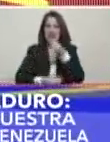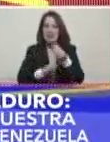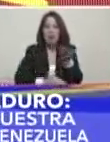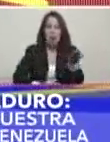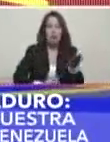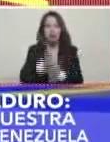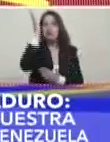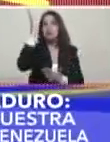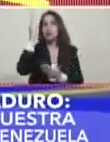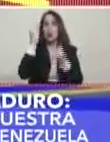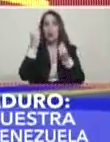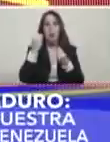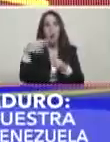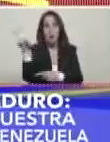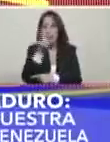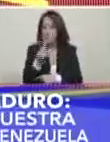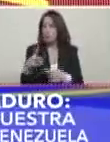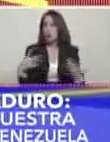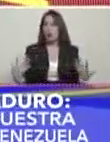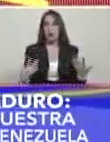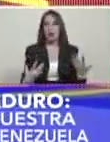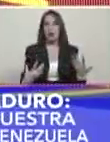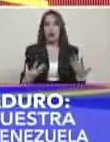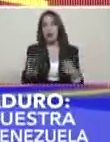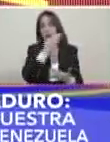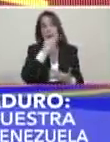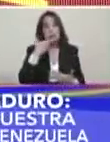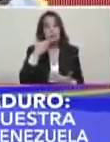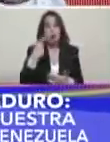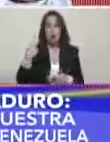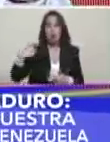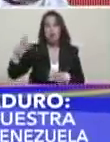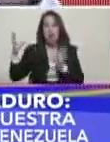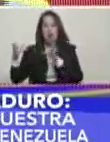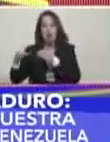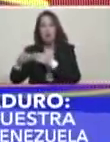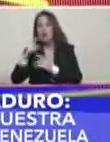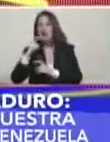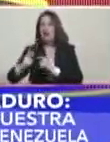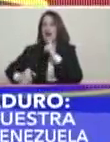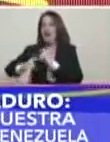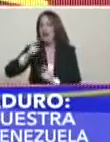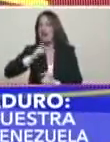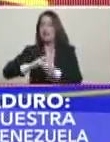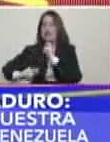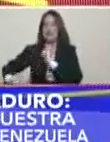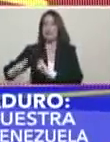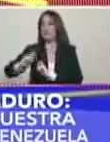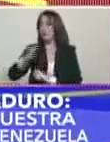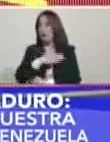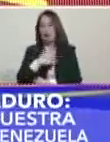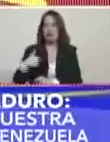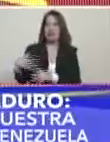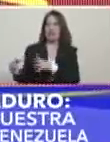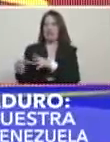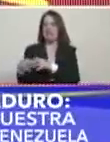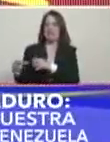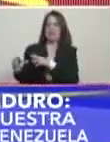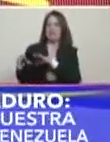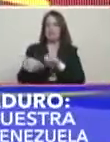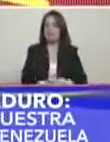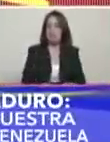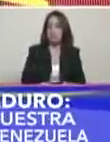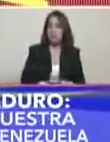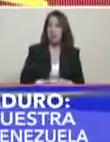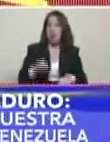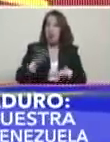Venezuela. Eso es lo que los mezquinos y envidiosos del mundo, de la derecha, no quieren. Saben que Venezuela está en el punto del